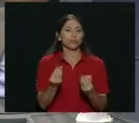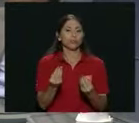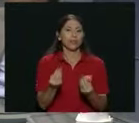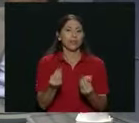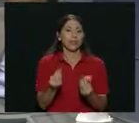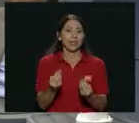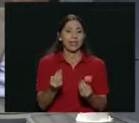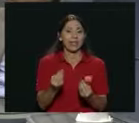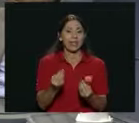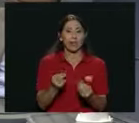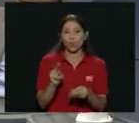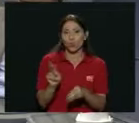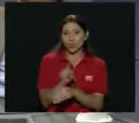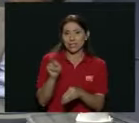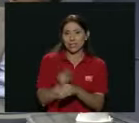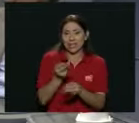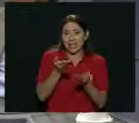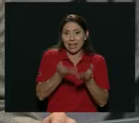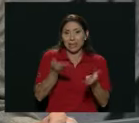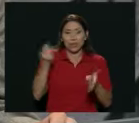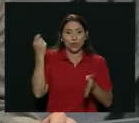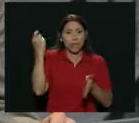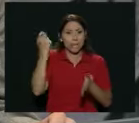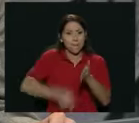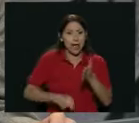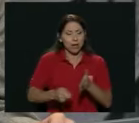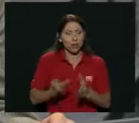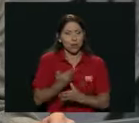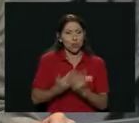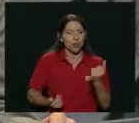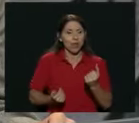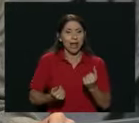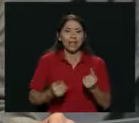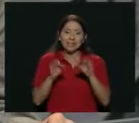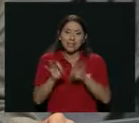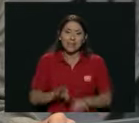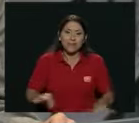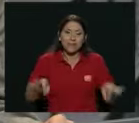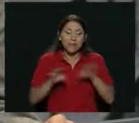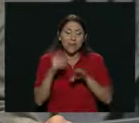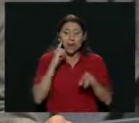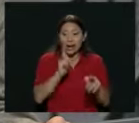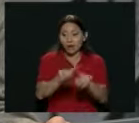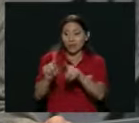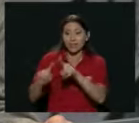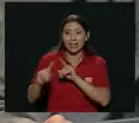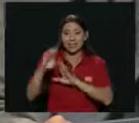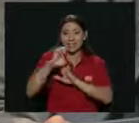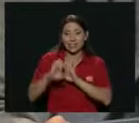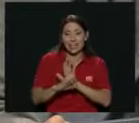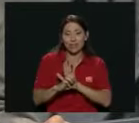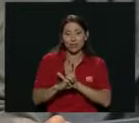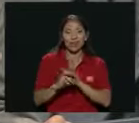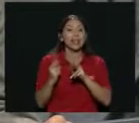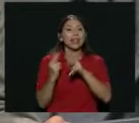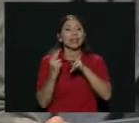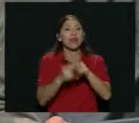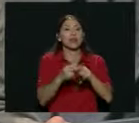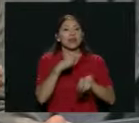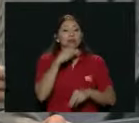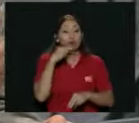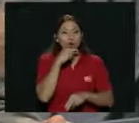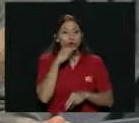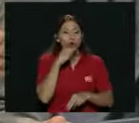un elemento clave en las campañas de los estados que llaman estados rojos, que son estados que tienden